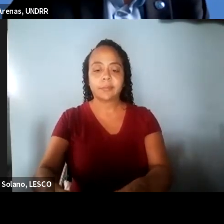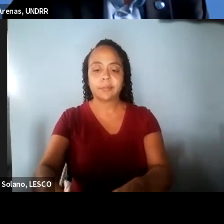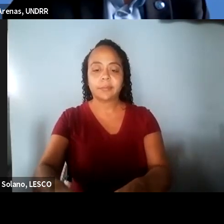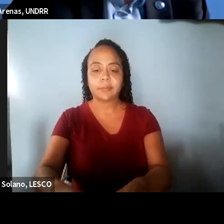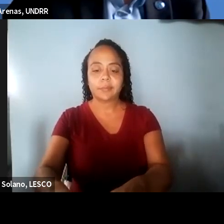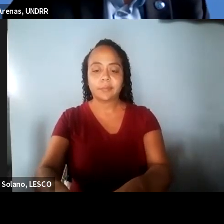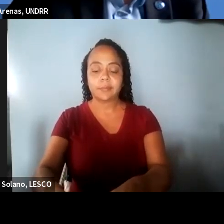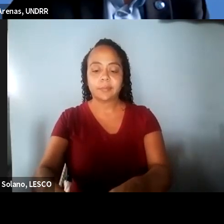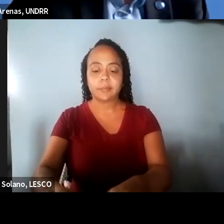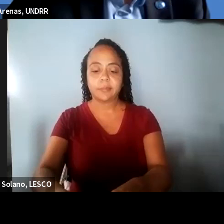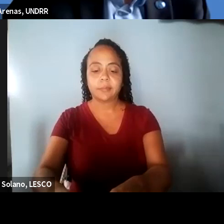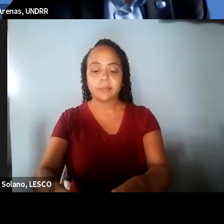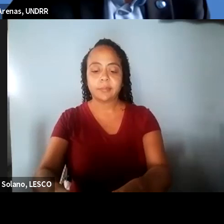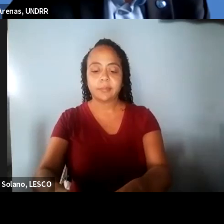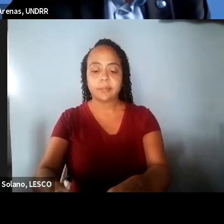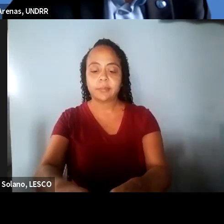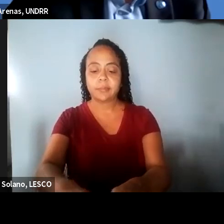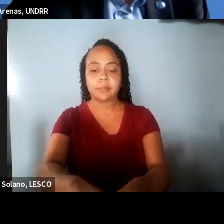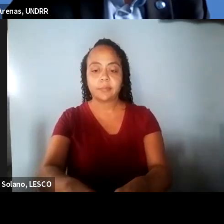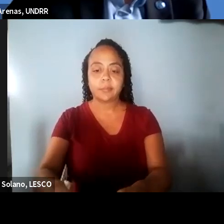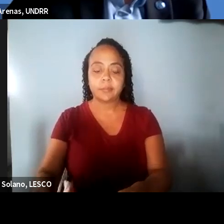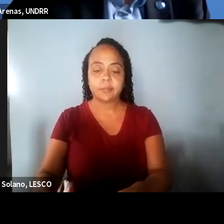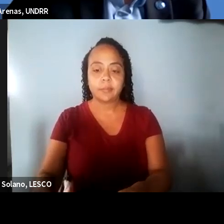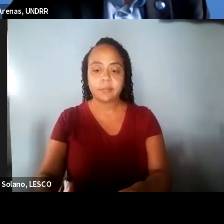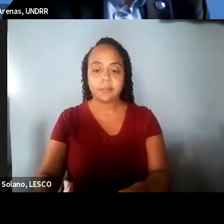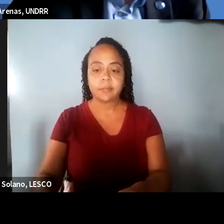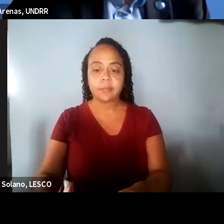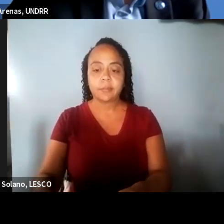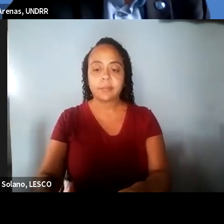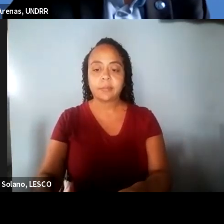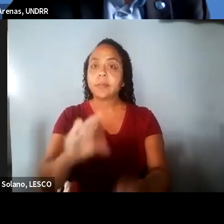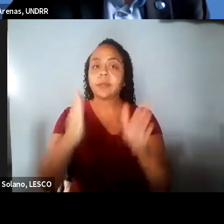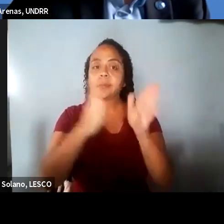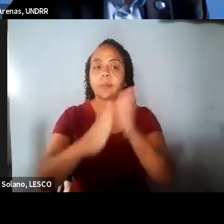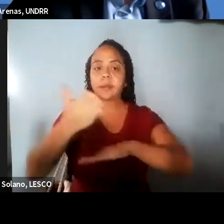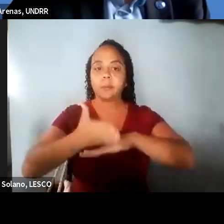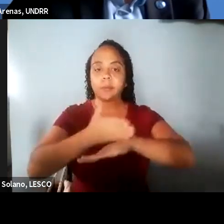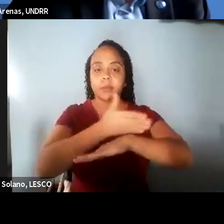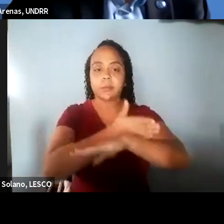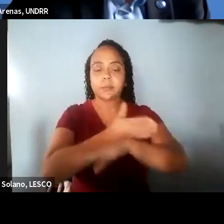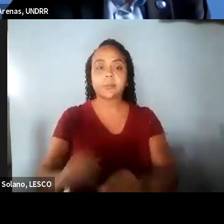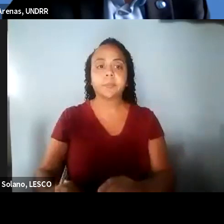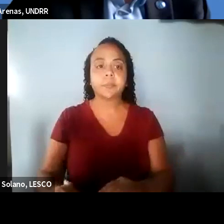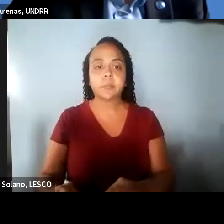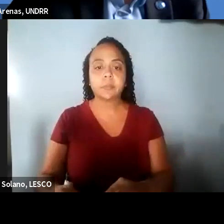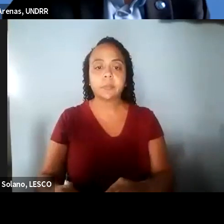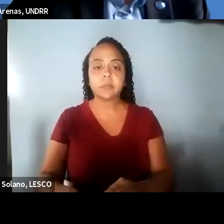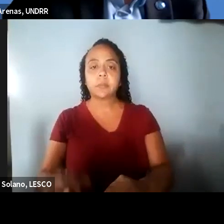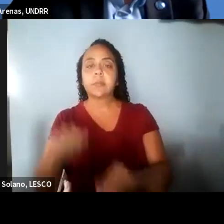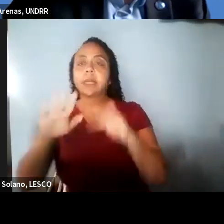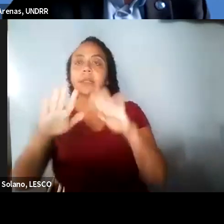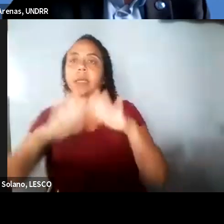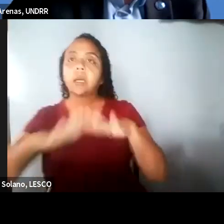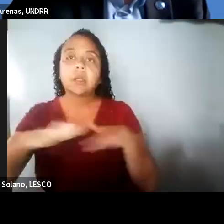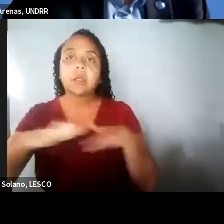construir sus planes de continuidad operativa o bien sus planes de recuperación en ese contexto entonces creamos una guía